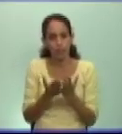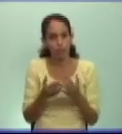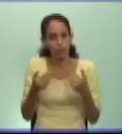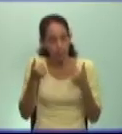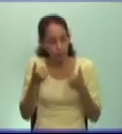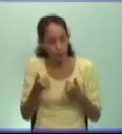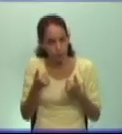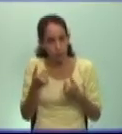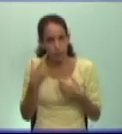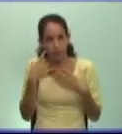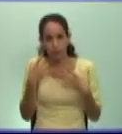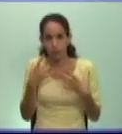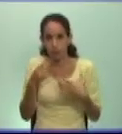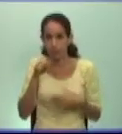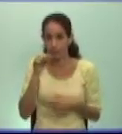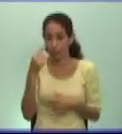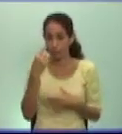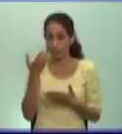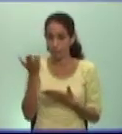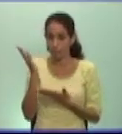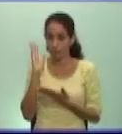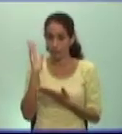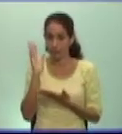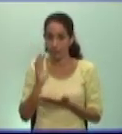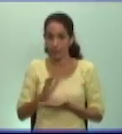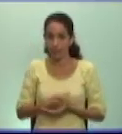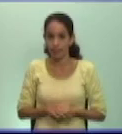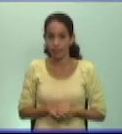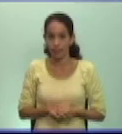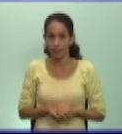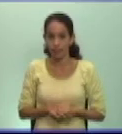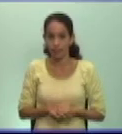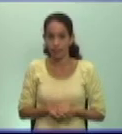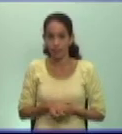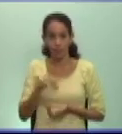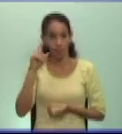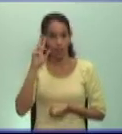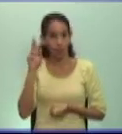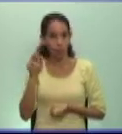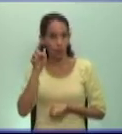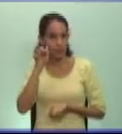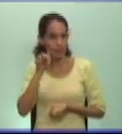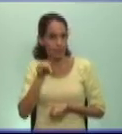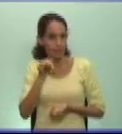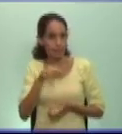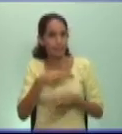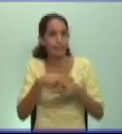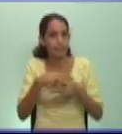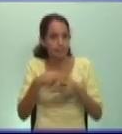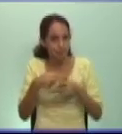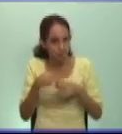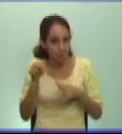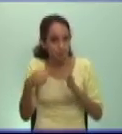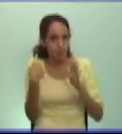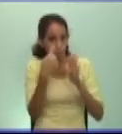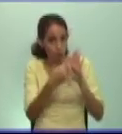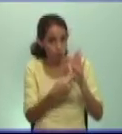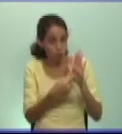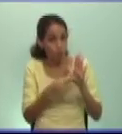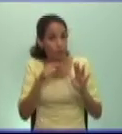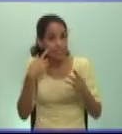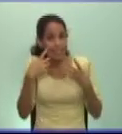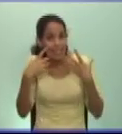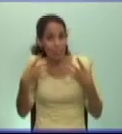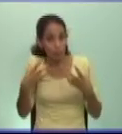está la esencia de la Alianza para el Progreso. Recuerden que es un hecho de los que tienen ustedes que trabajar, porque nos va a servir de base y